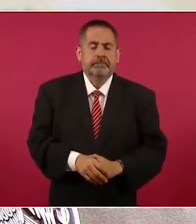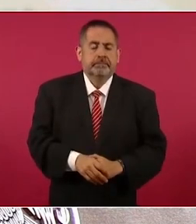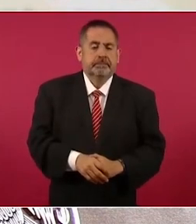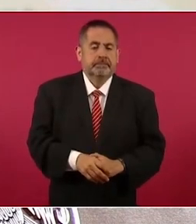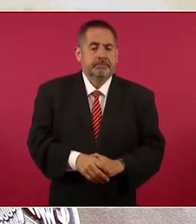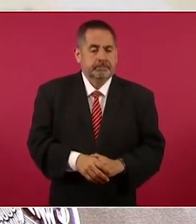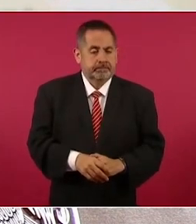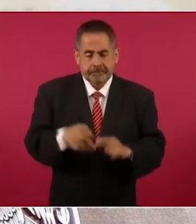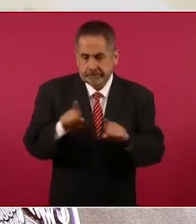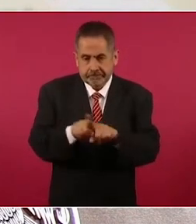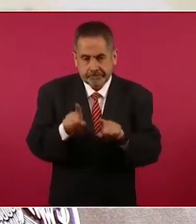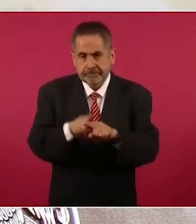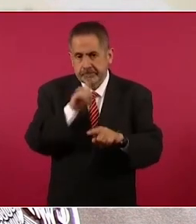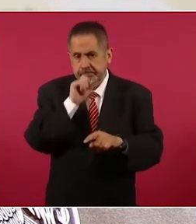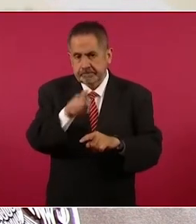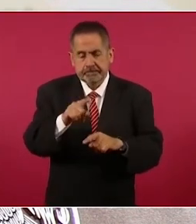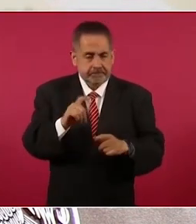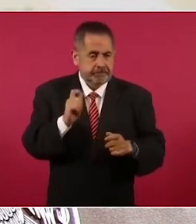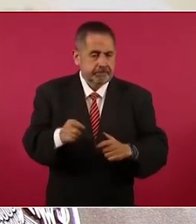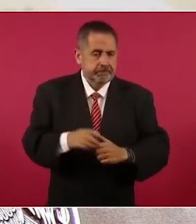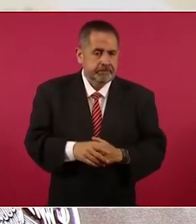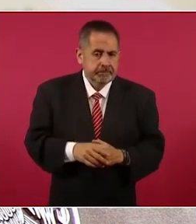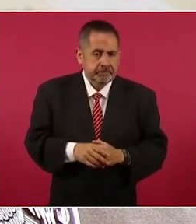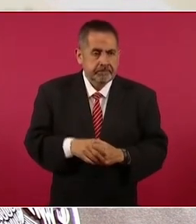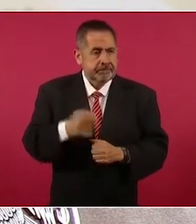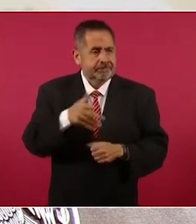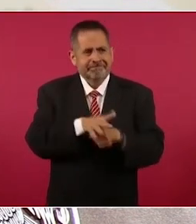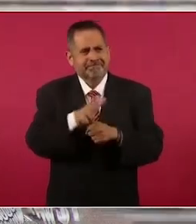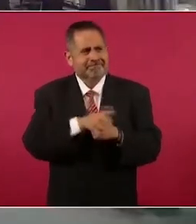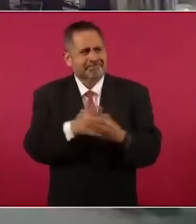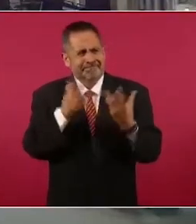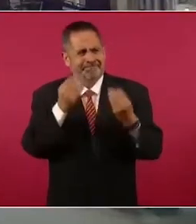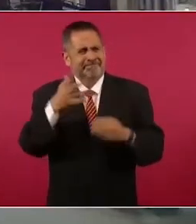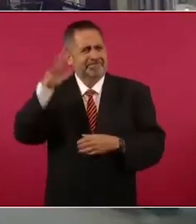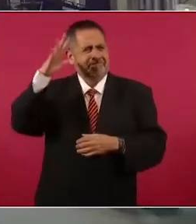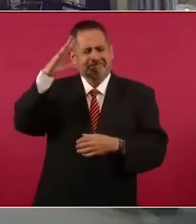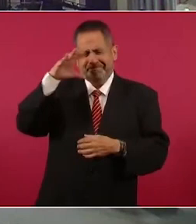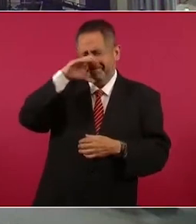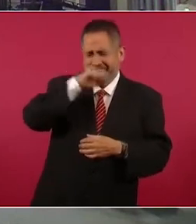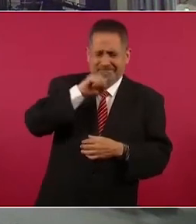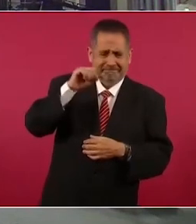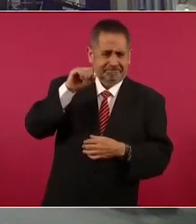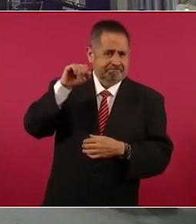que también hay sol suficiente.